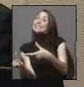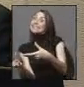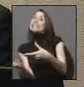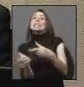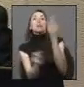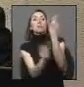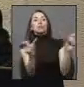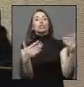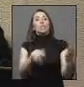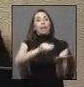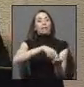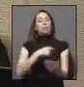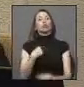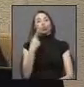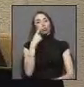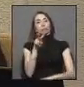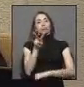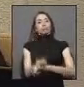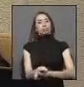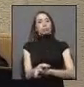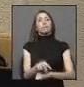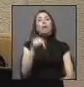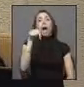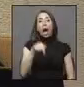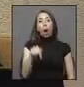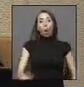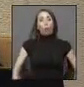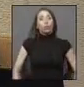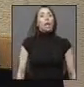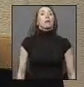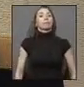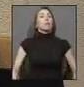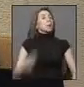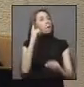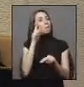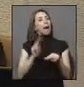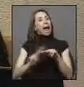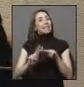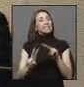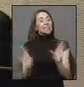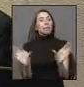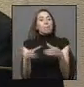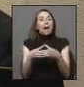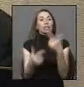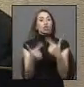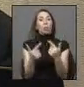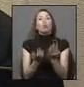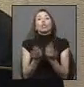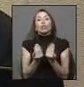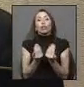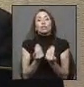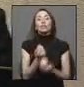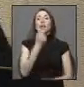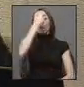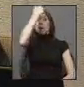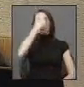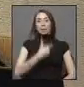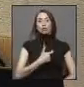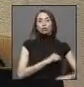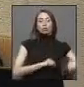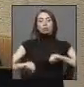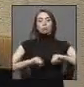habían firmado ante mí. Y hoy día, para constituir un partido, se requiere que la persona se